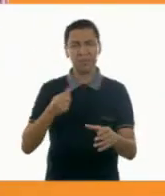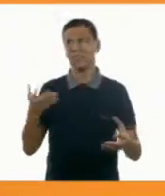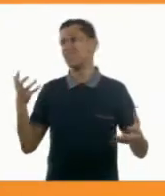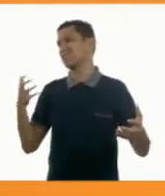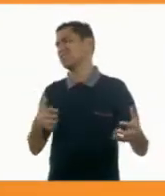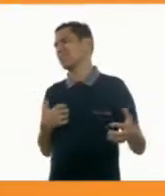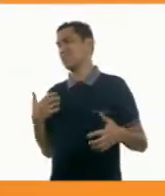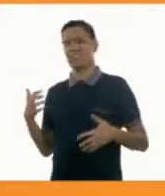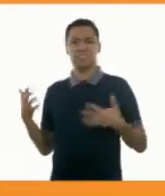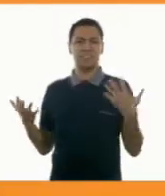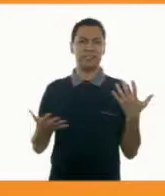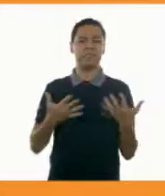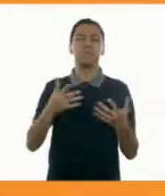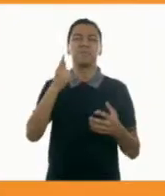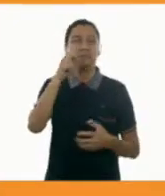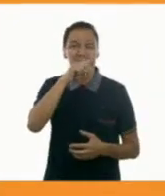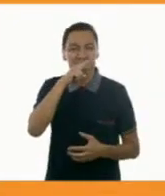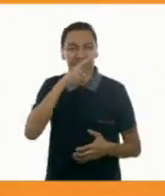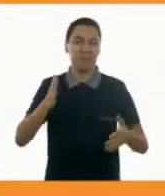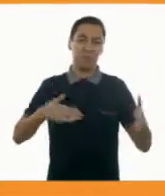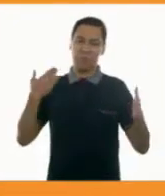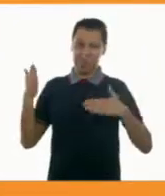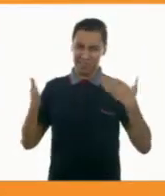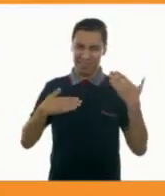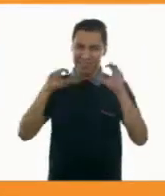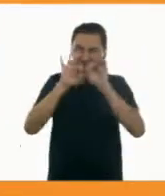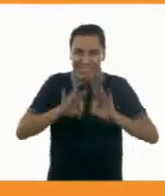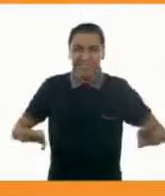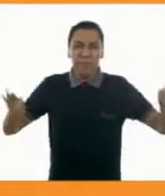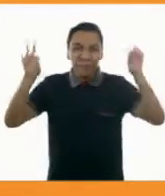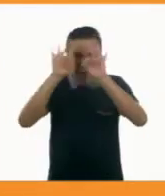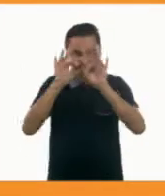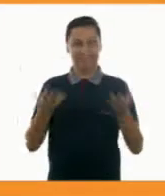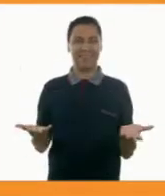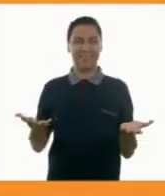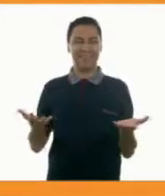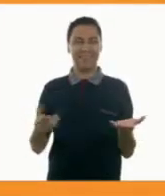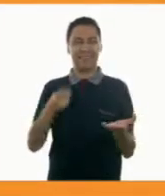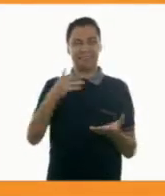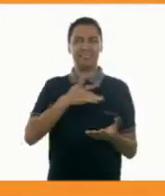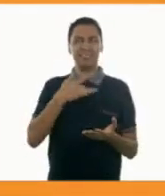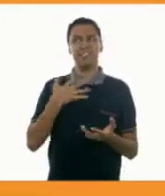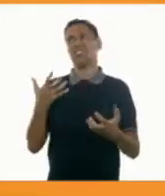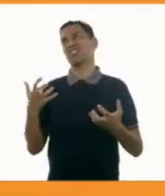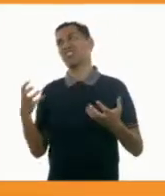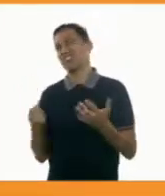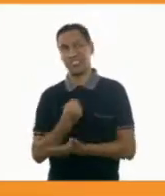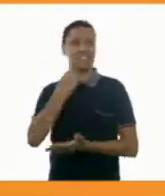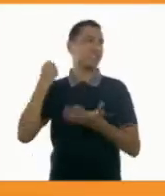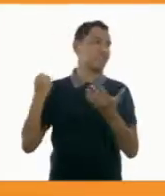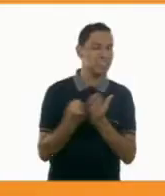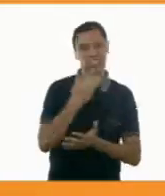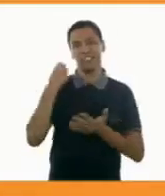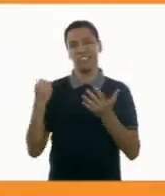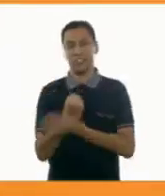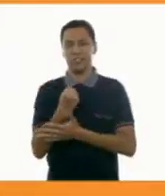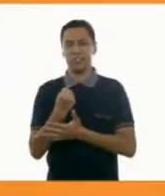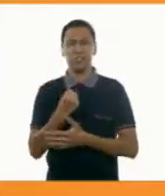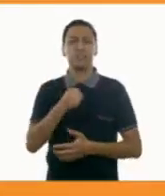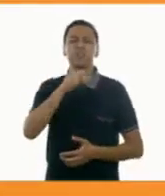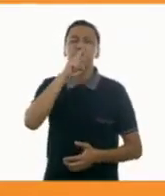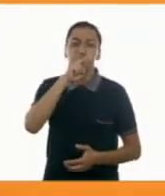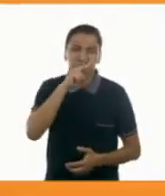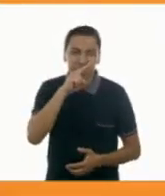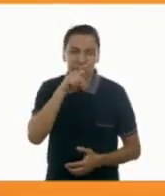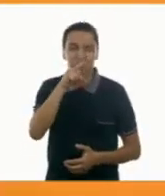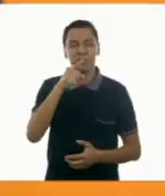importante divertirse en todas las sesiones. Eso es lo más importante. Así que si se sienten frustrados por como no pueden hacerlo como yo, no se